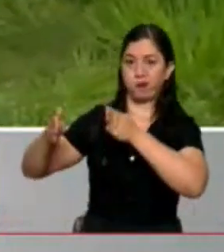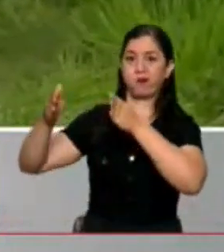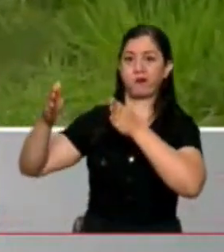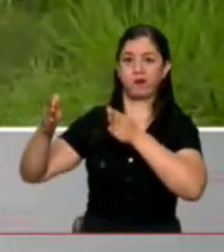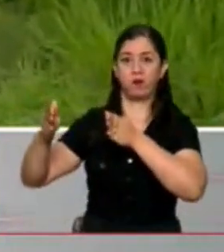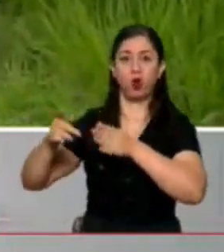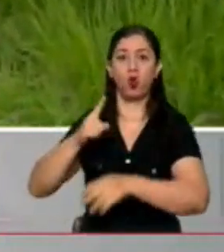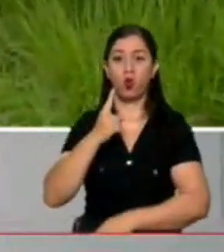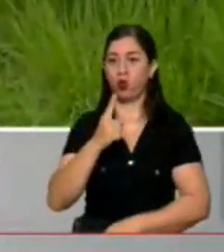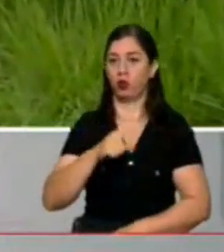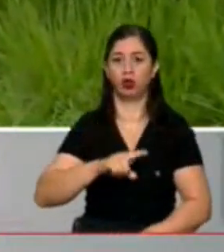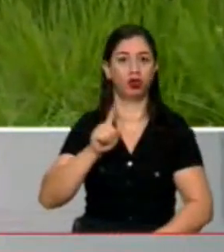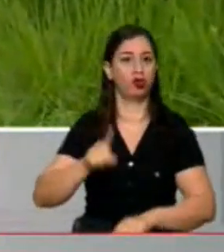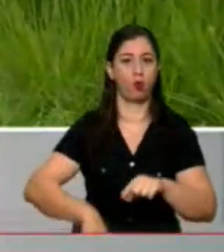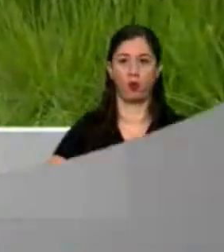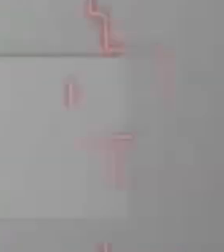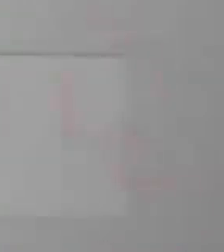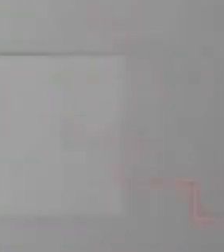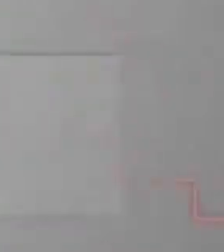residenciales no se construirá.